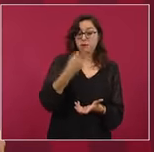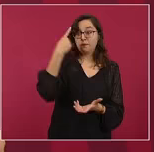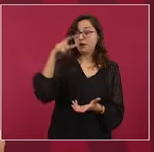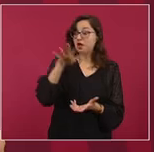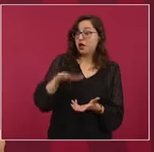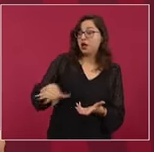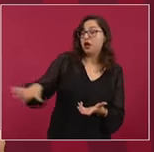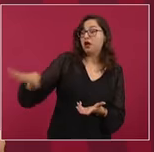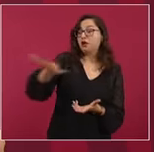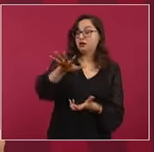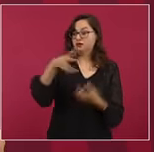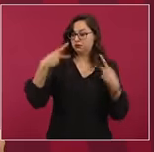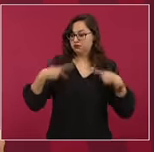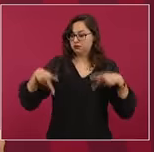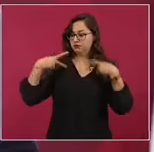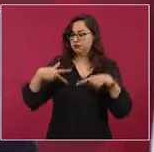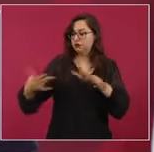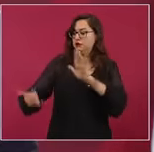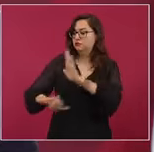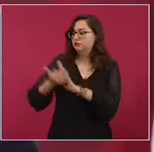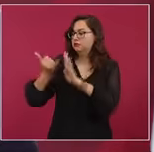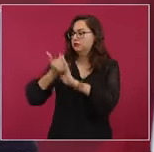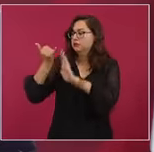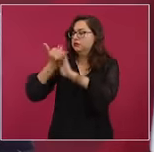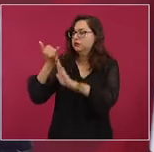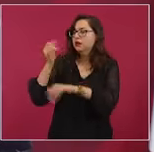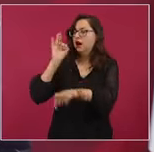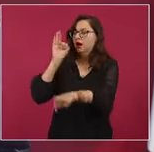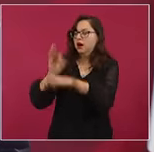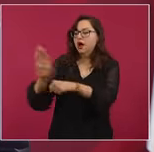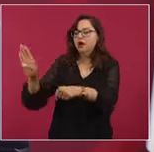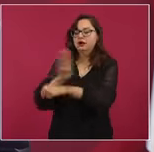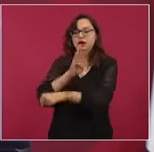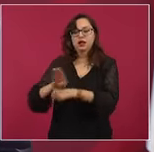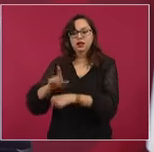pública. Todo era concesiones.